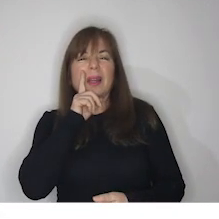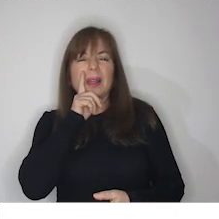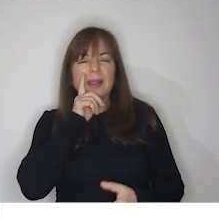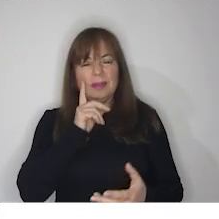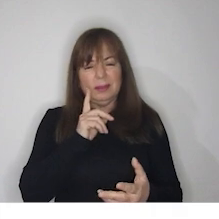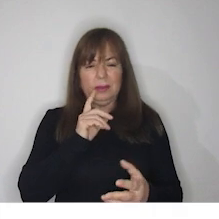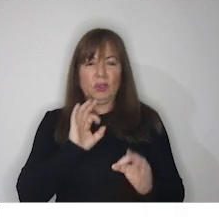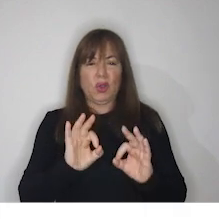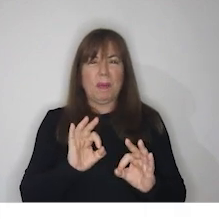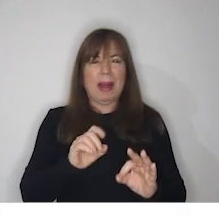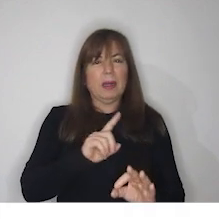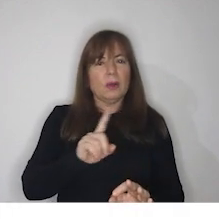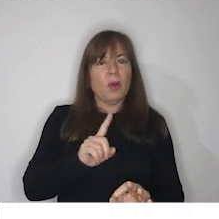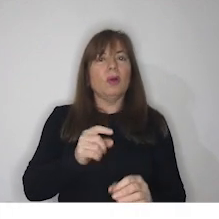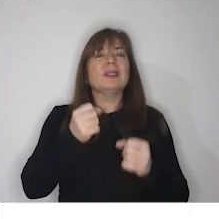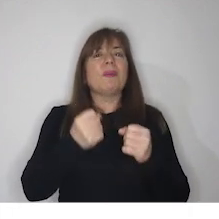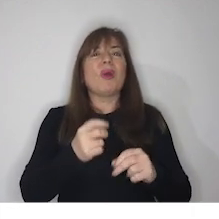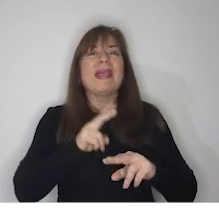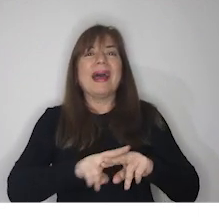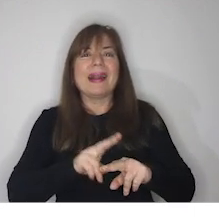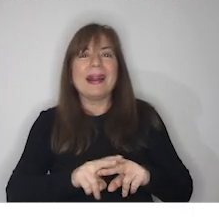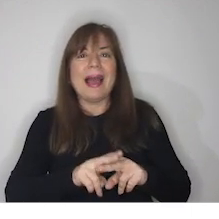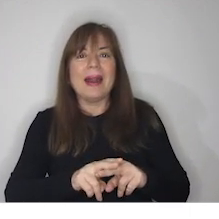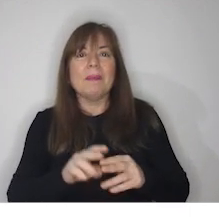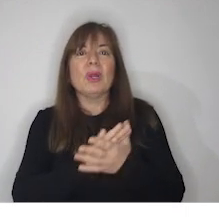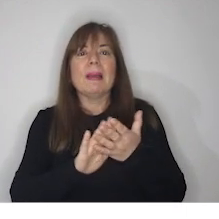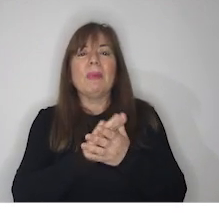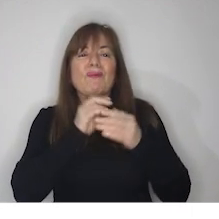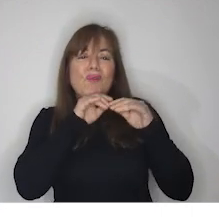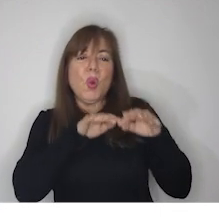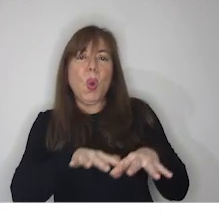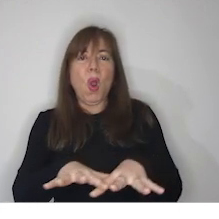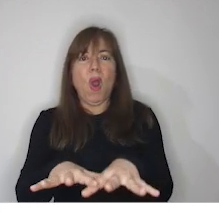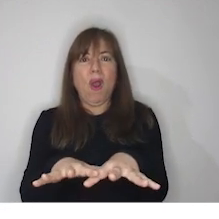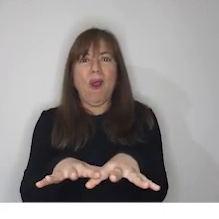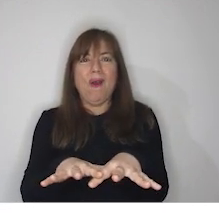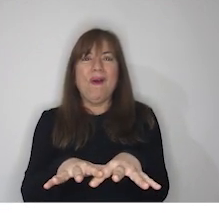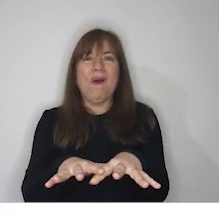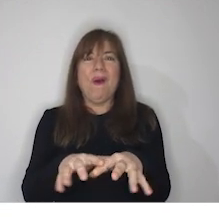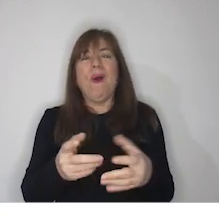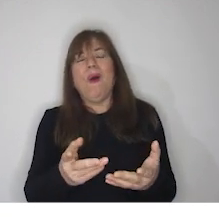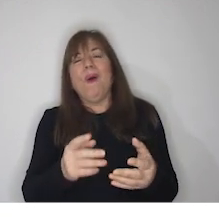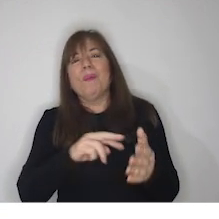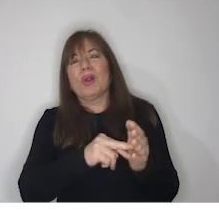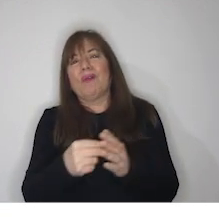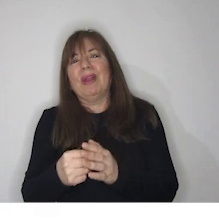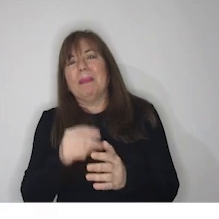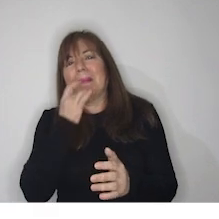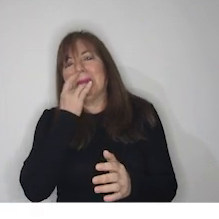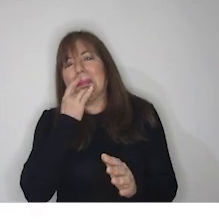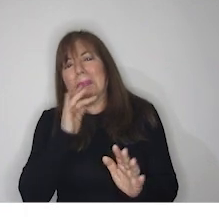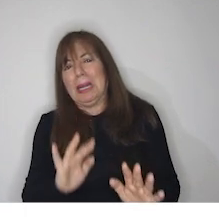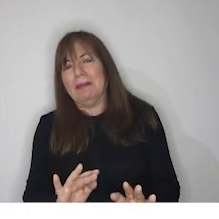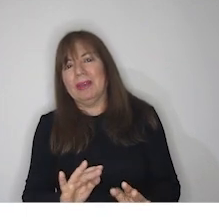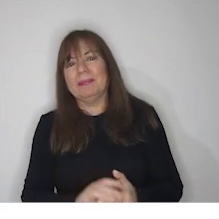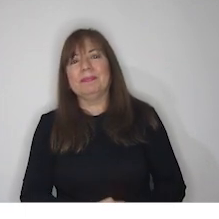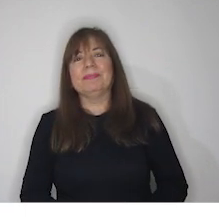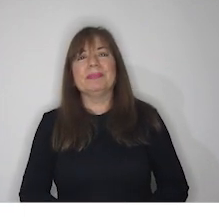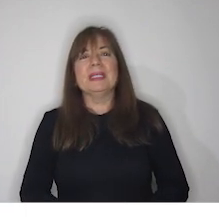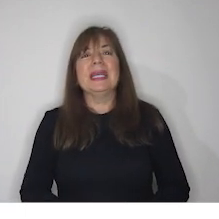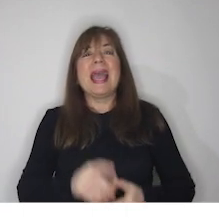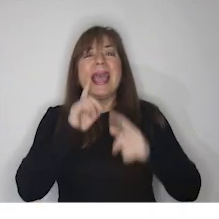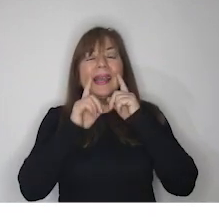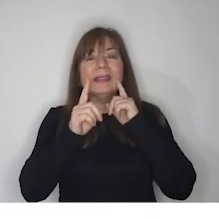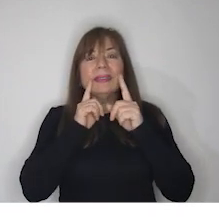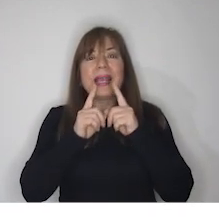importancia para evaluar si tienes alguna anormalidad que se pueda resolver como flujos genitales u otras patologías leves. En